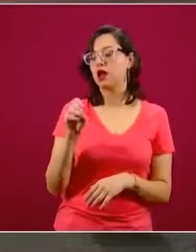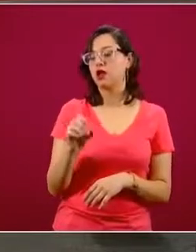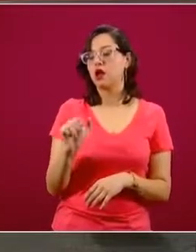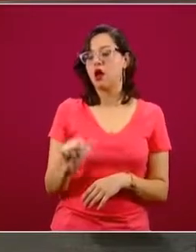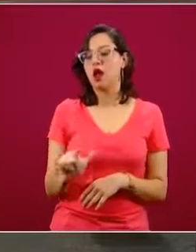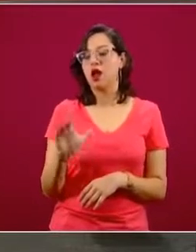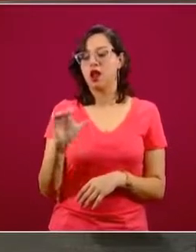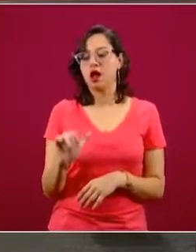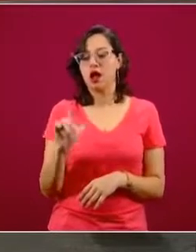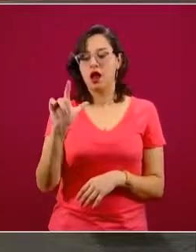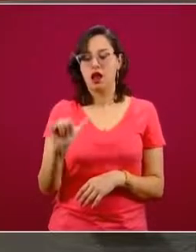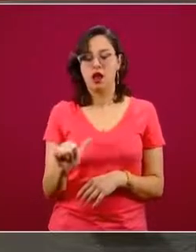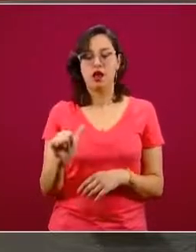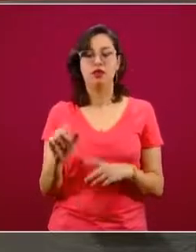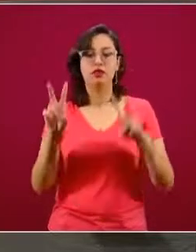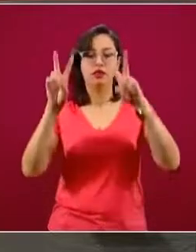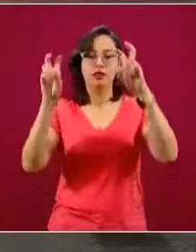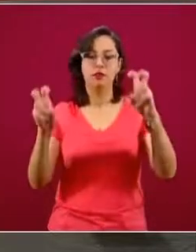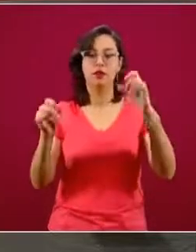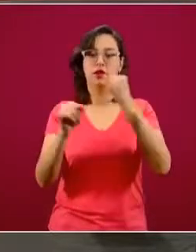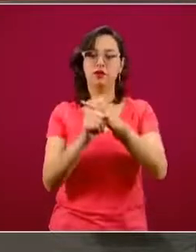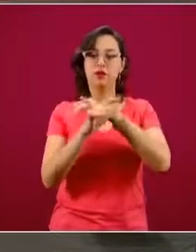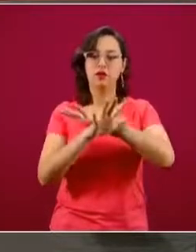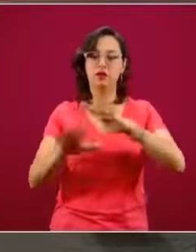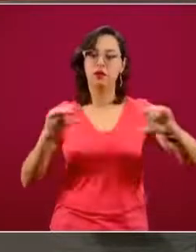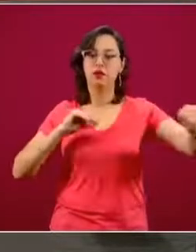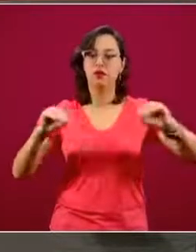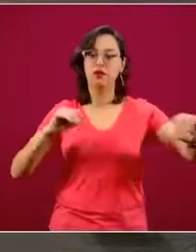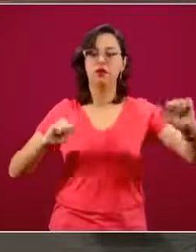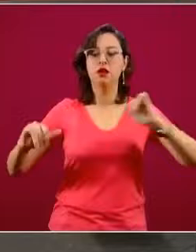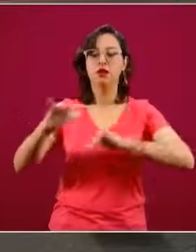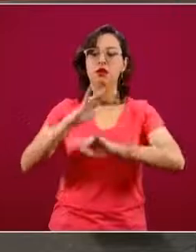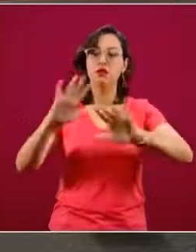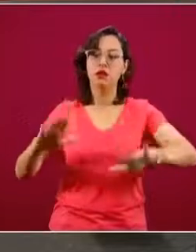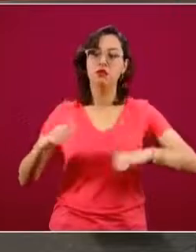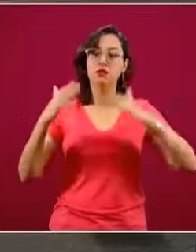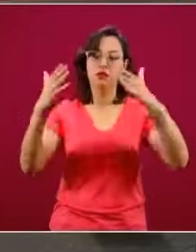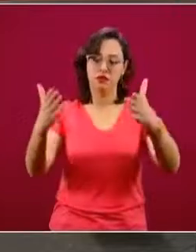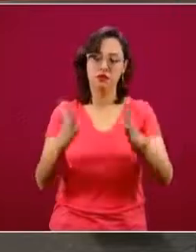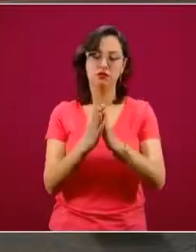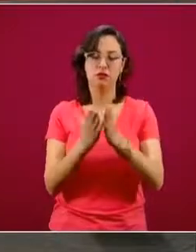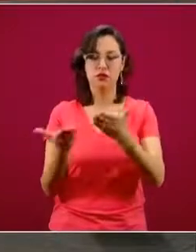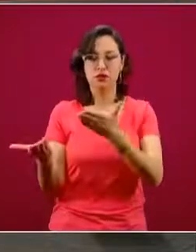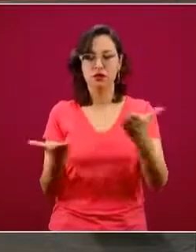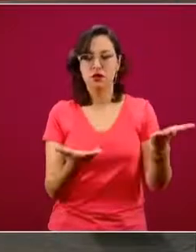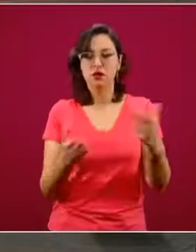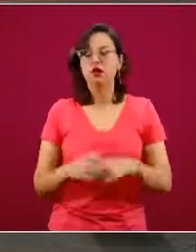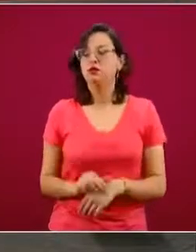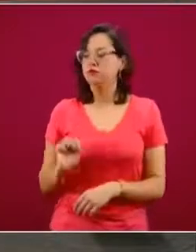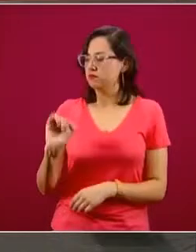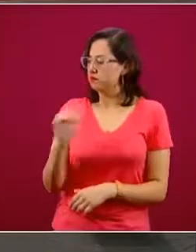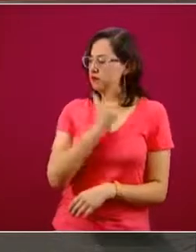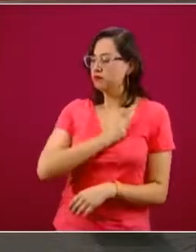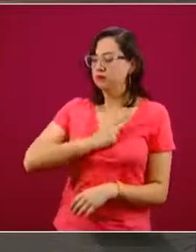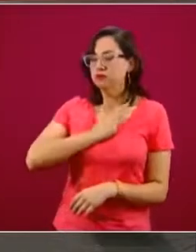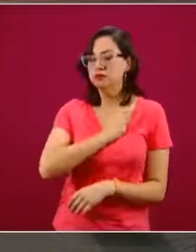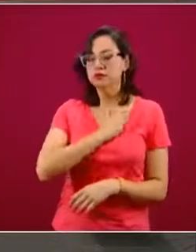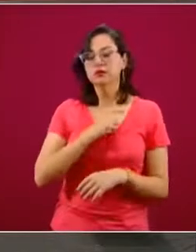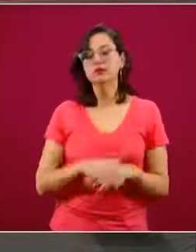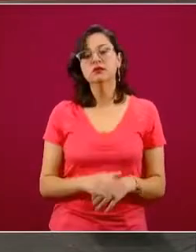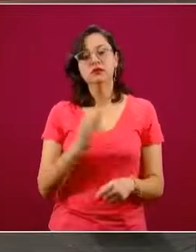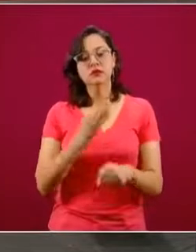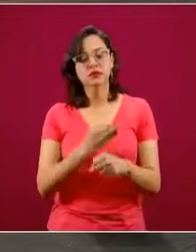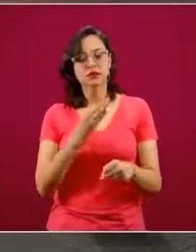de movilidad en el espacio público. Muchas gracias, doctor. Con muchísimo gusto. Vamos a ver